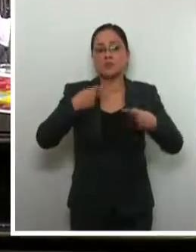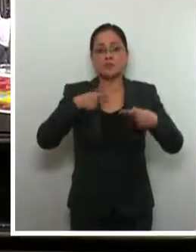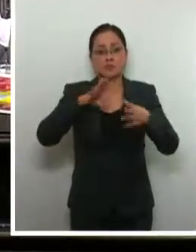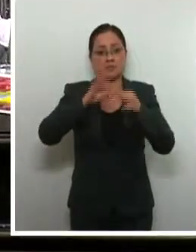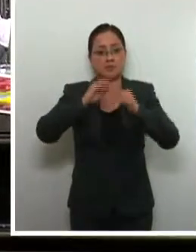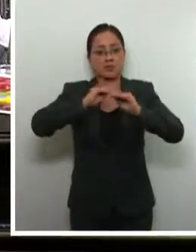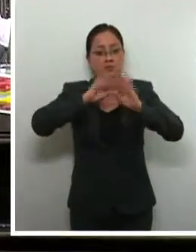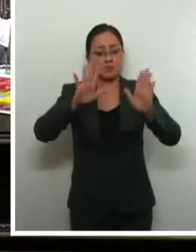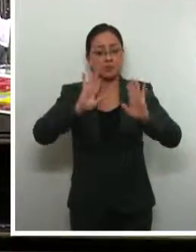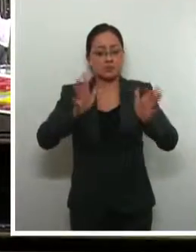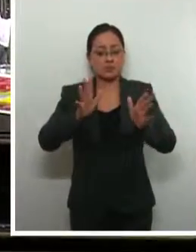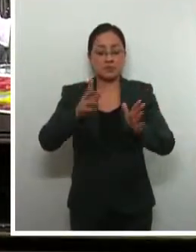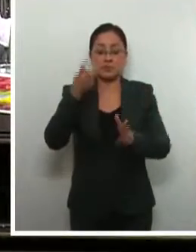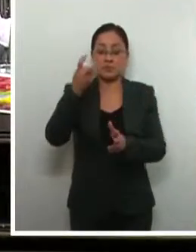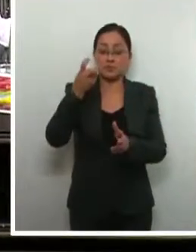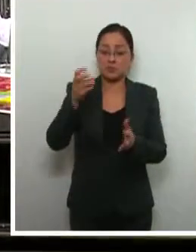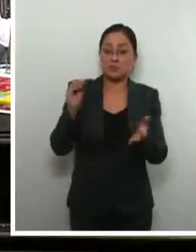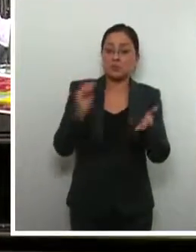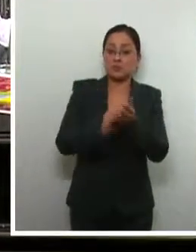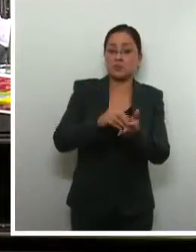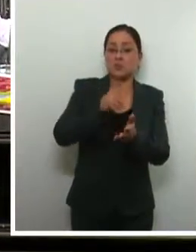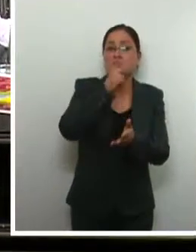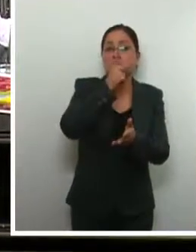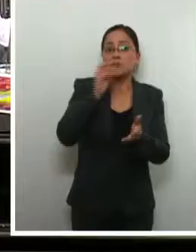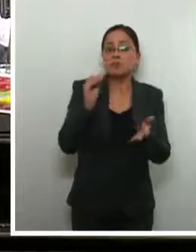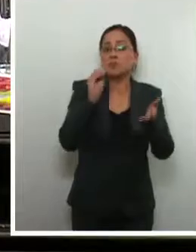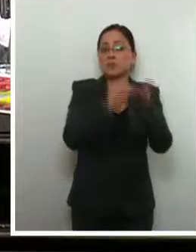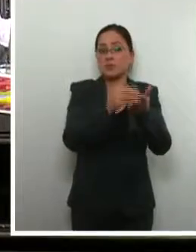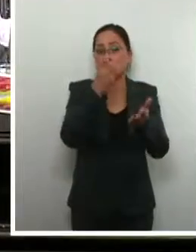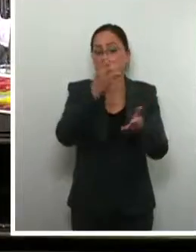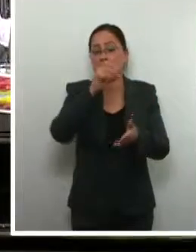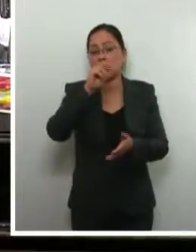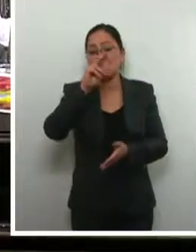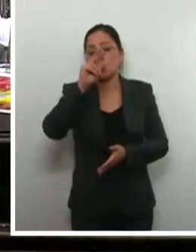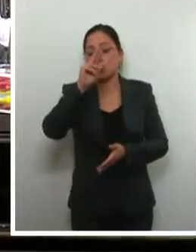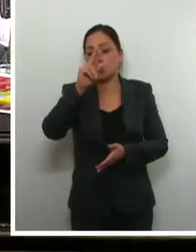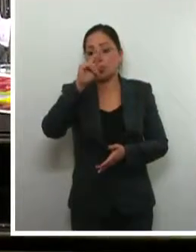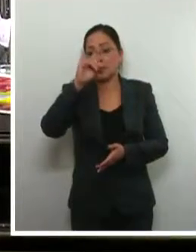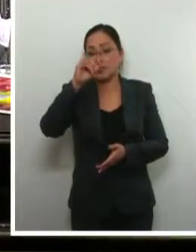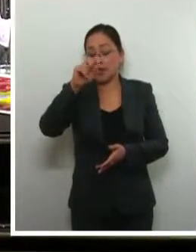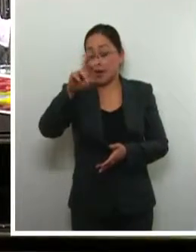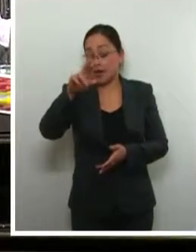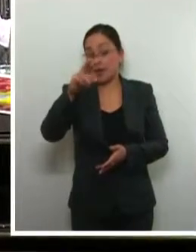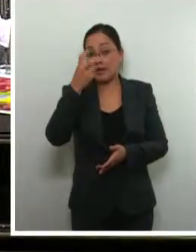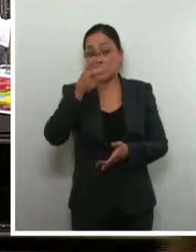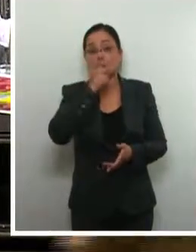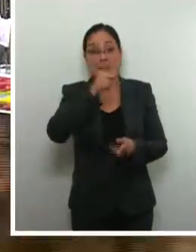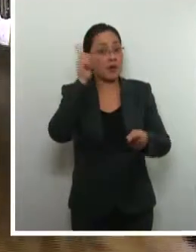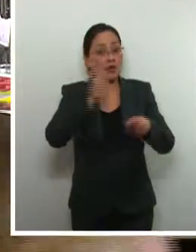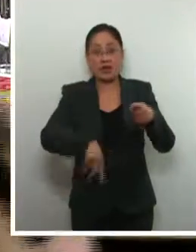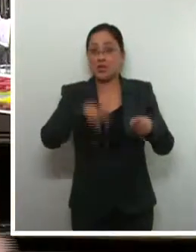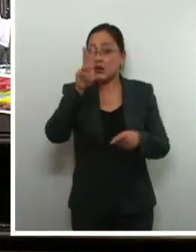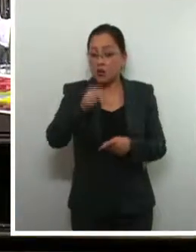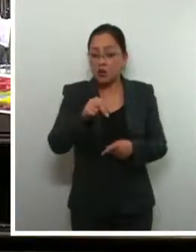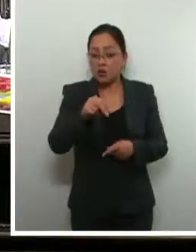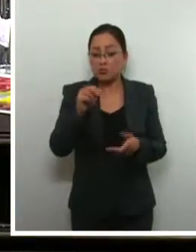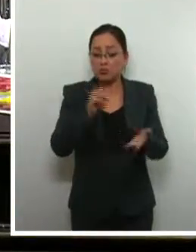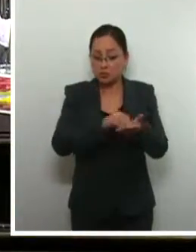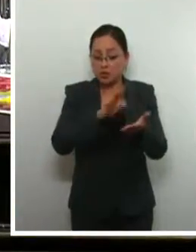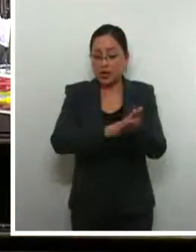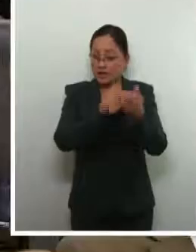aclarado, no retira lo de la facultad de auditar, no la retira lo de